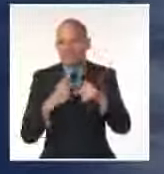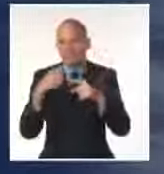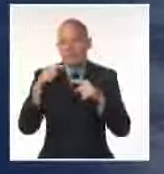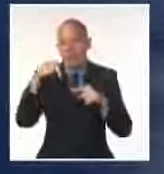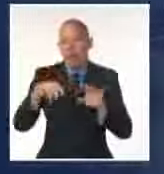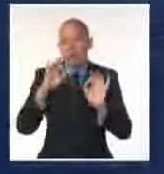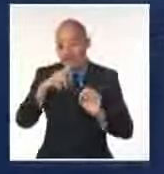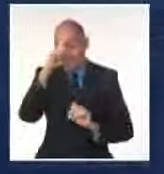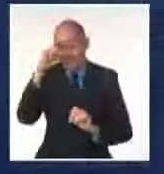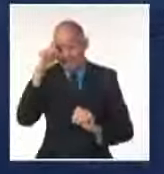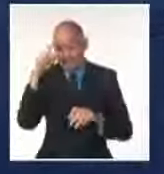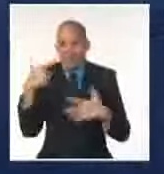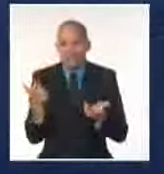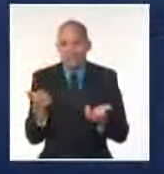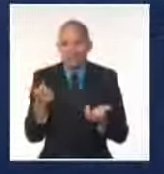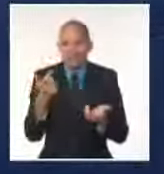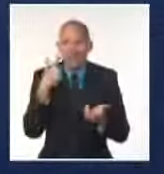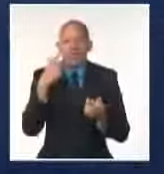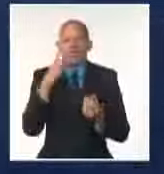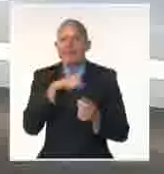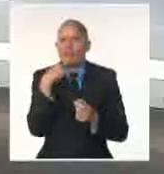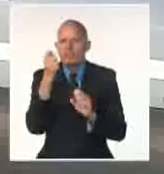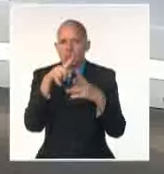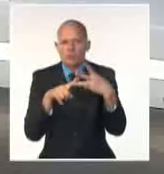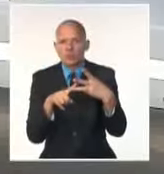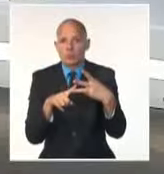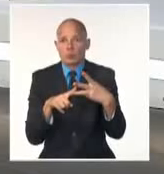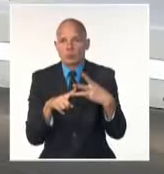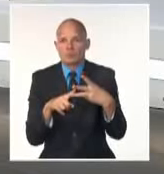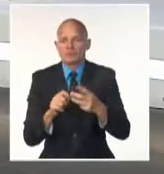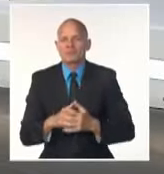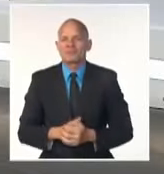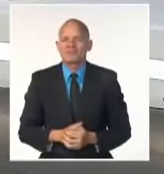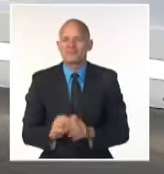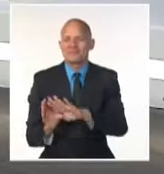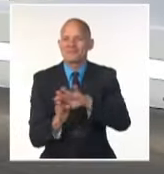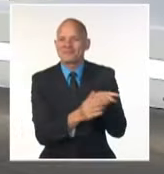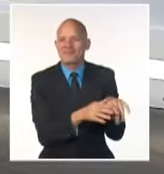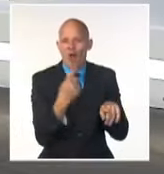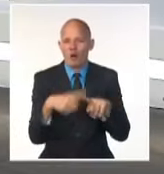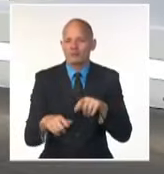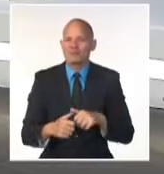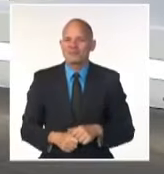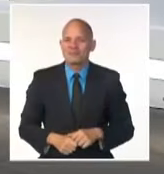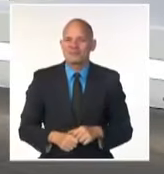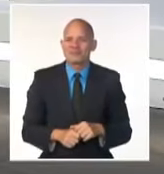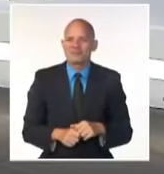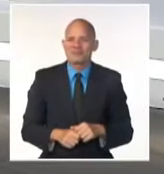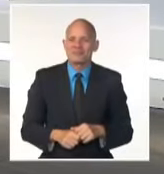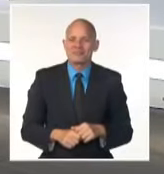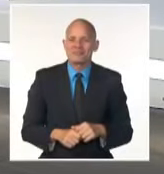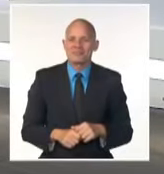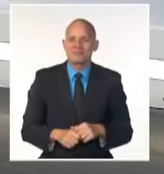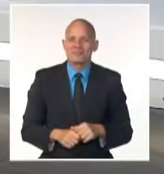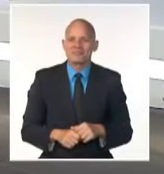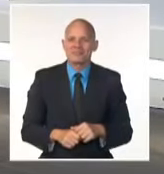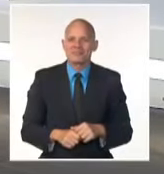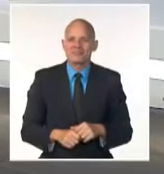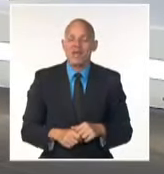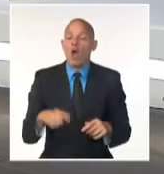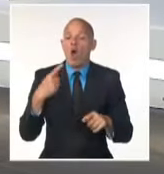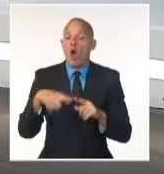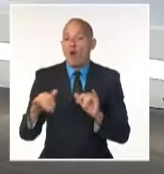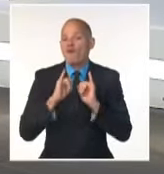Santi Spiritus, sufrió 3 derrotas. Cambiamos de tema y es que novedosos temas vinculados a la medicina deportiva cubana